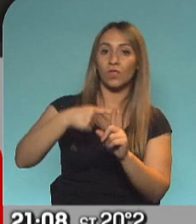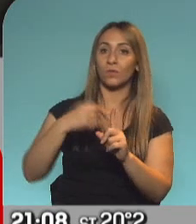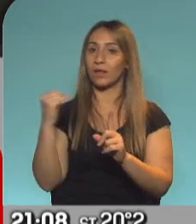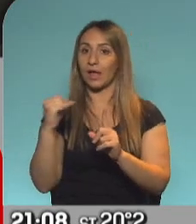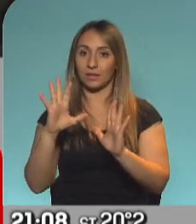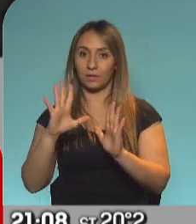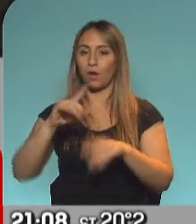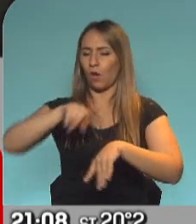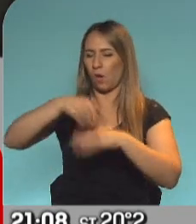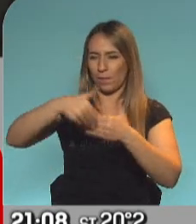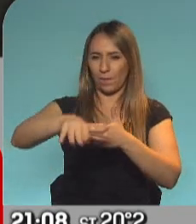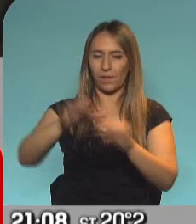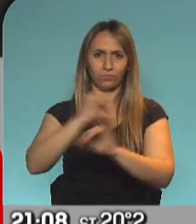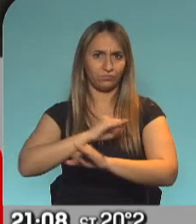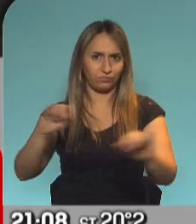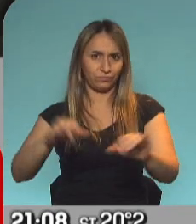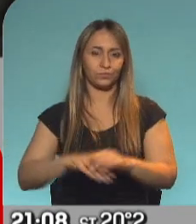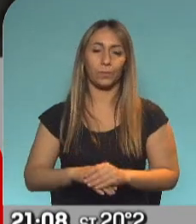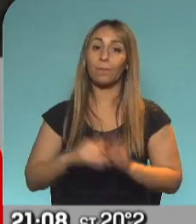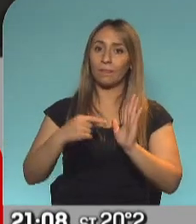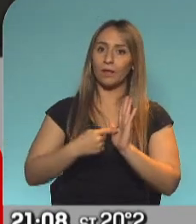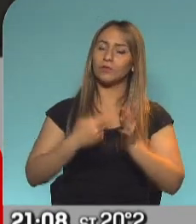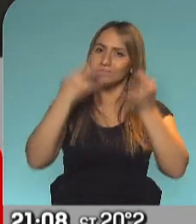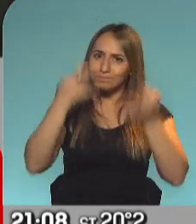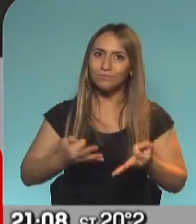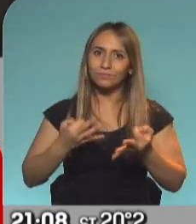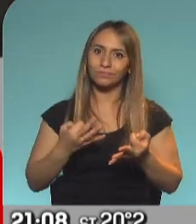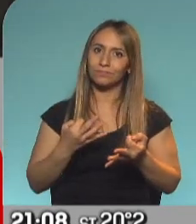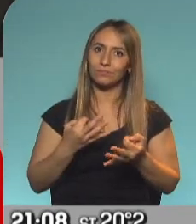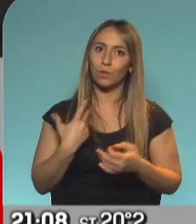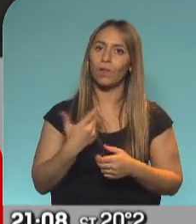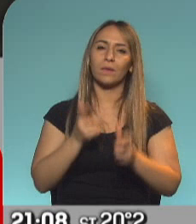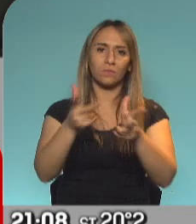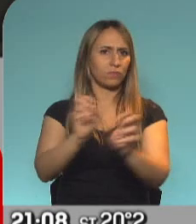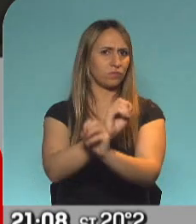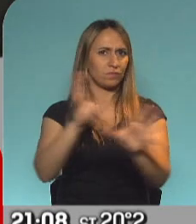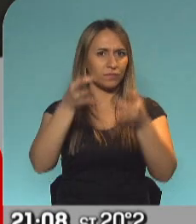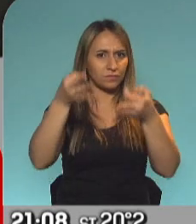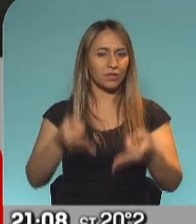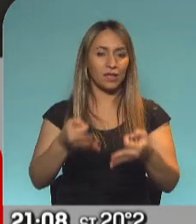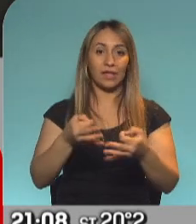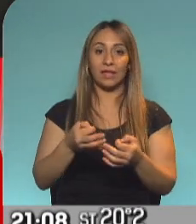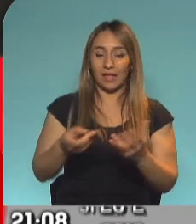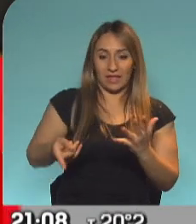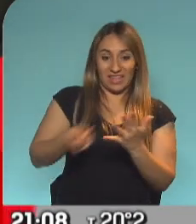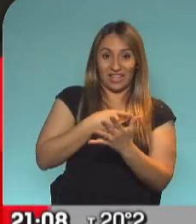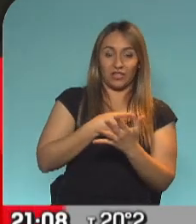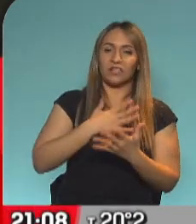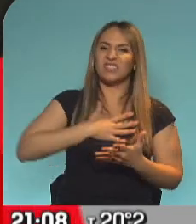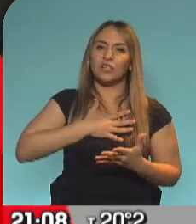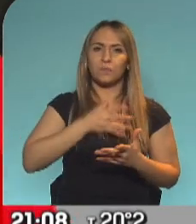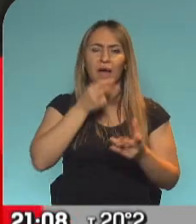en las próximas horas lo que sí estamos en condiciones de decir también ariel es que ninguno tiene síntomas